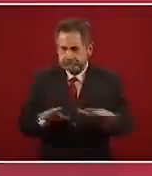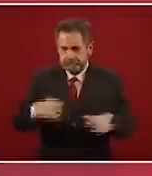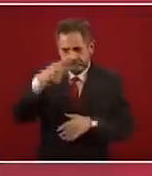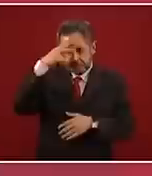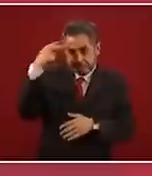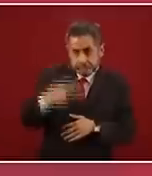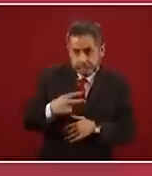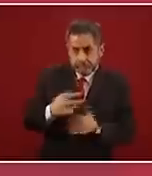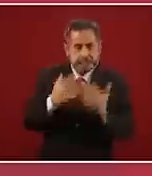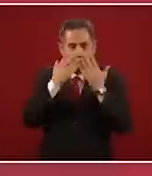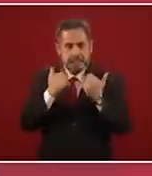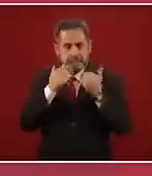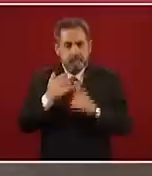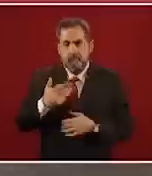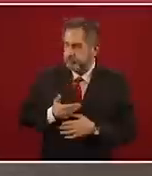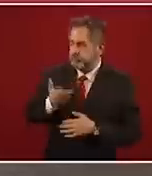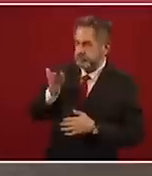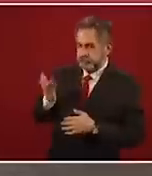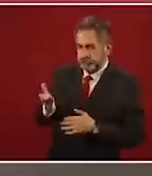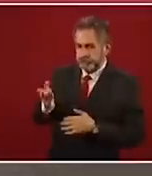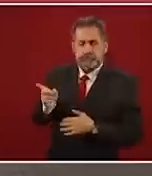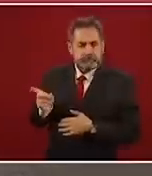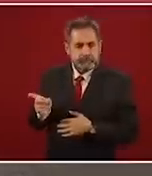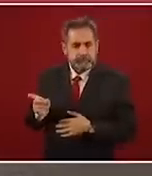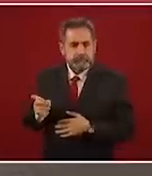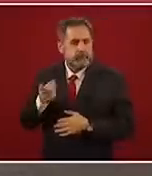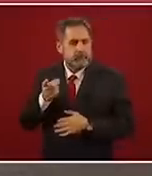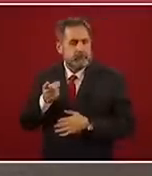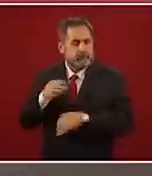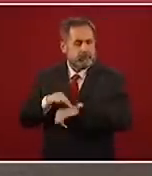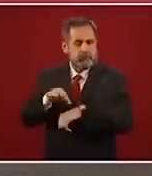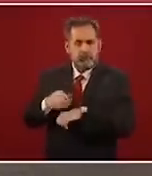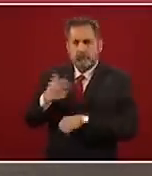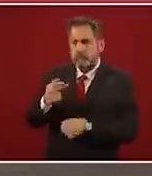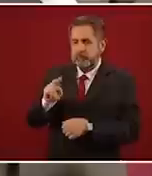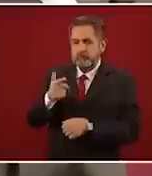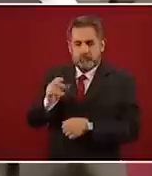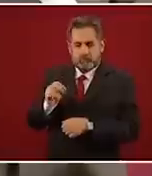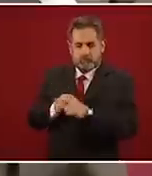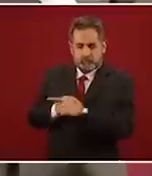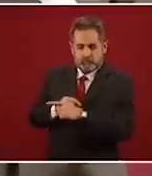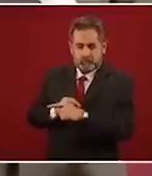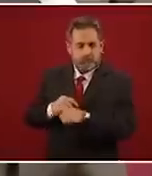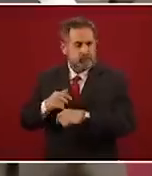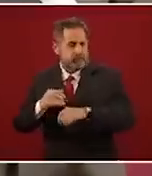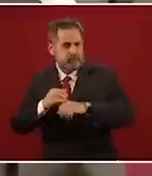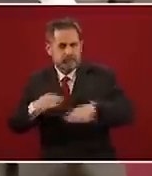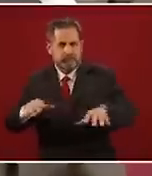México. Y le voy a pedir al doctor Hugo que les informe